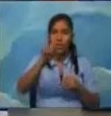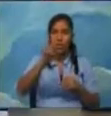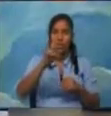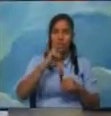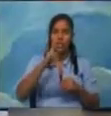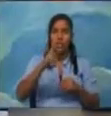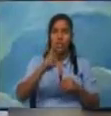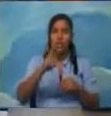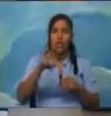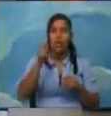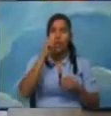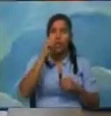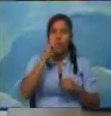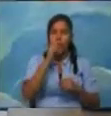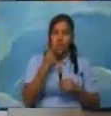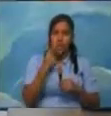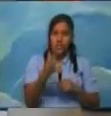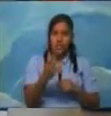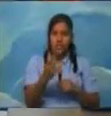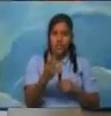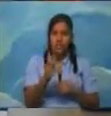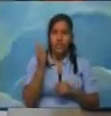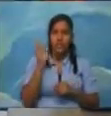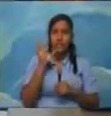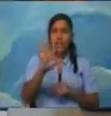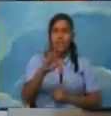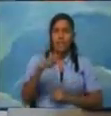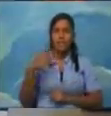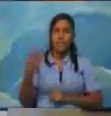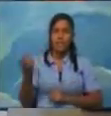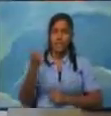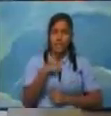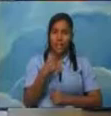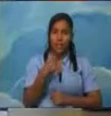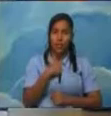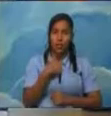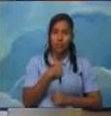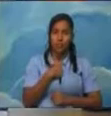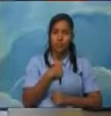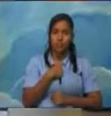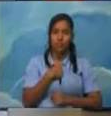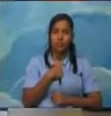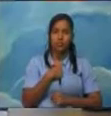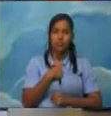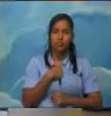el apóstol Pablo dice, diga, así que yo...